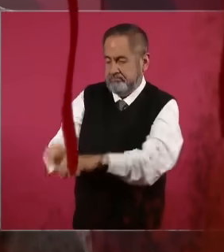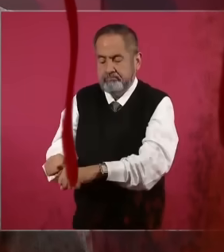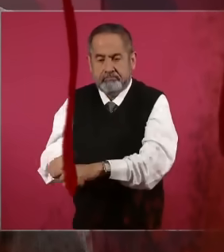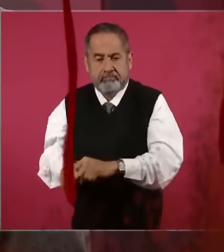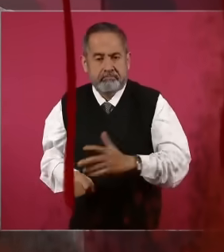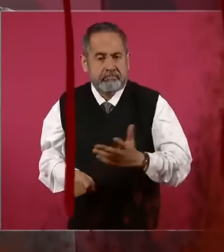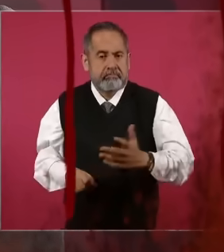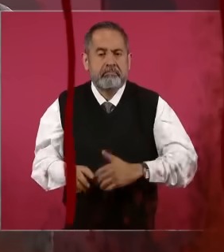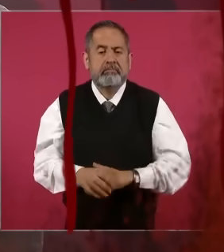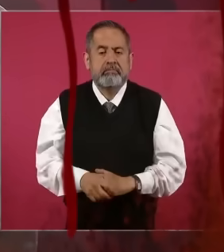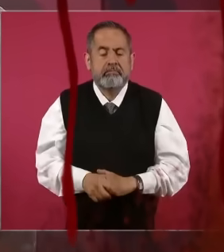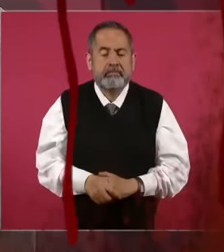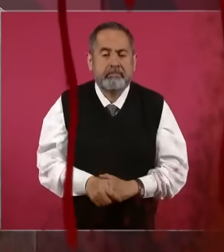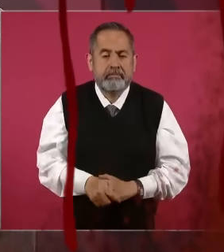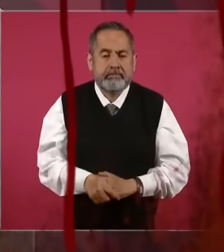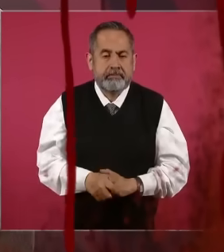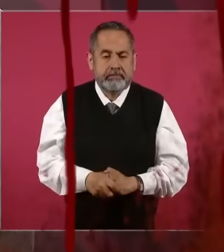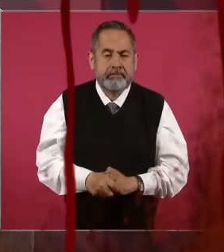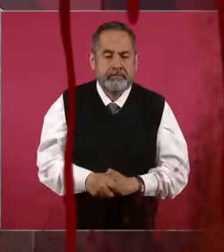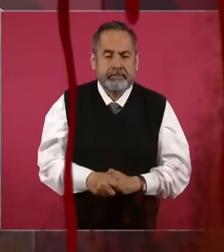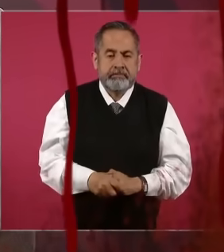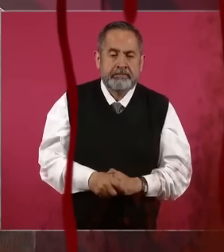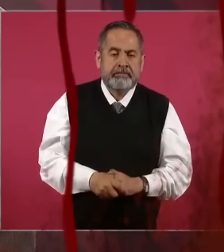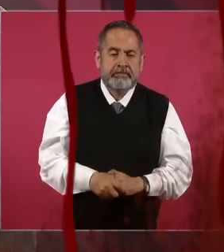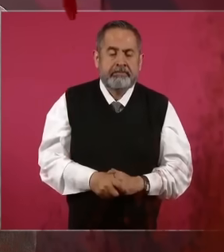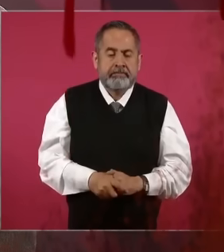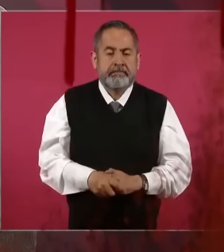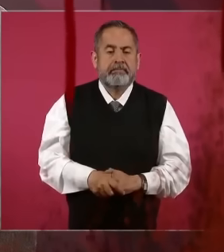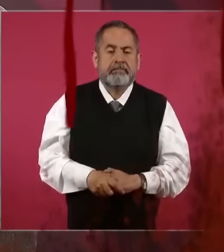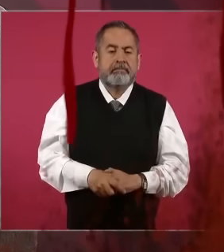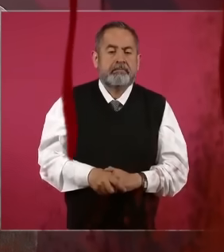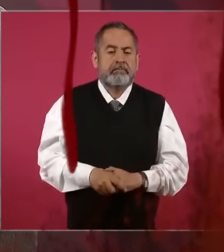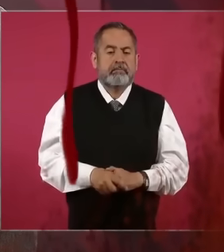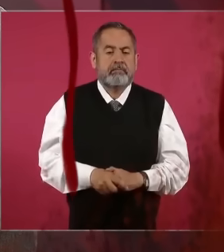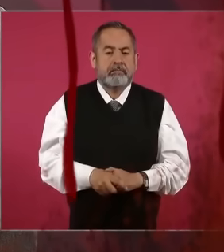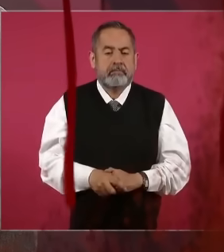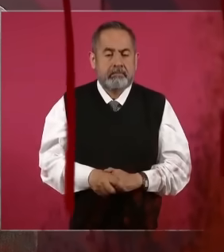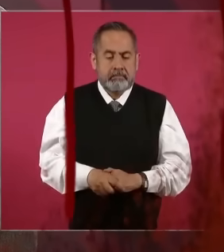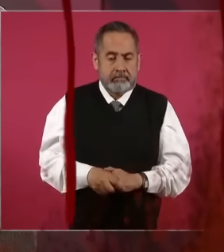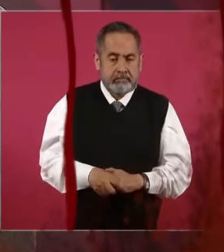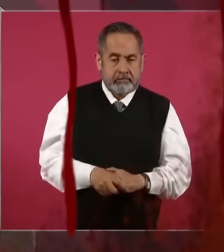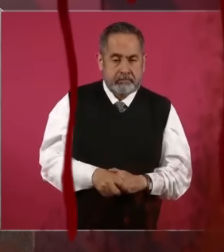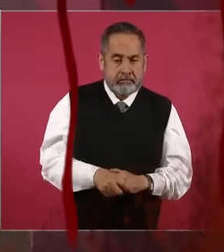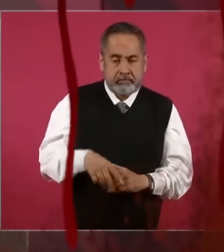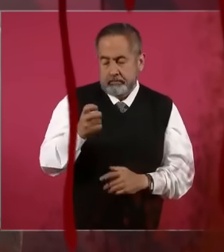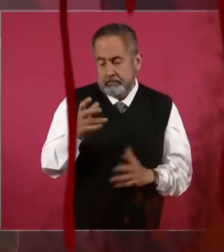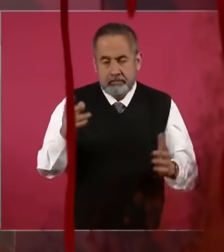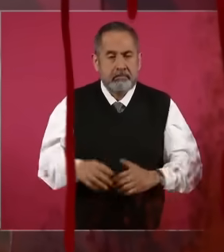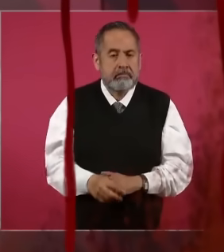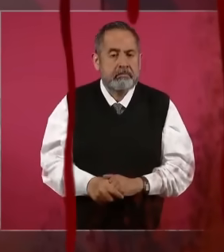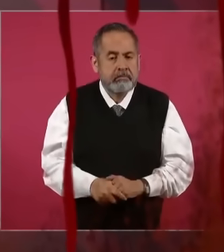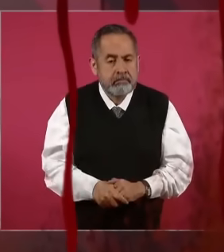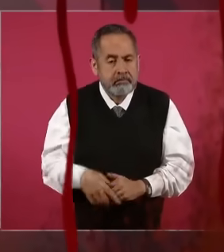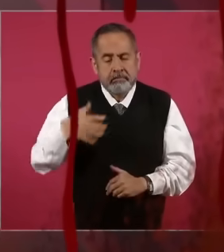eso entran tantas armas a México y por eso pues pasa lo que pasa con los cárteles bien armados, ¿no? Porque